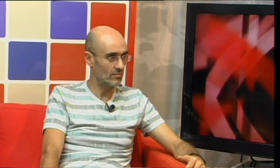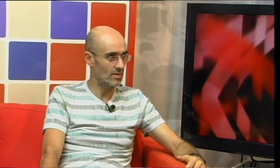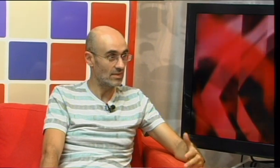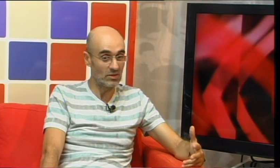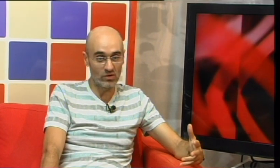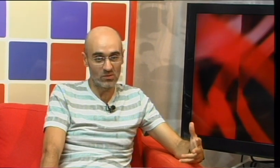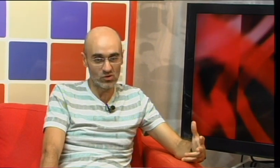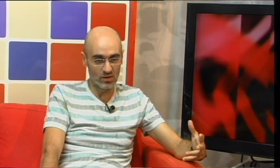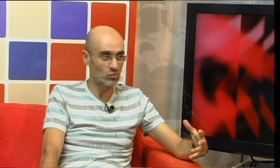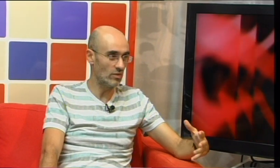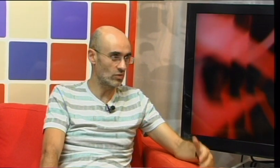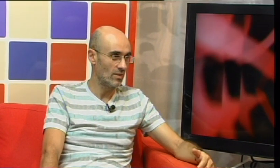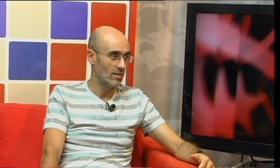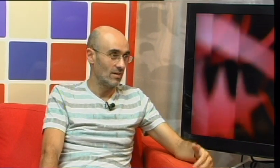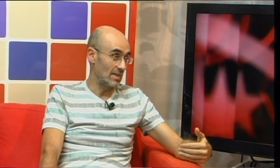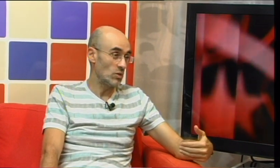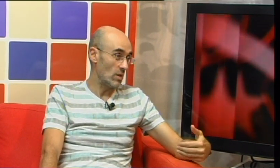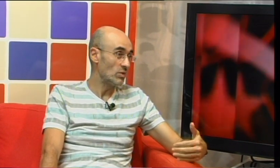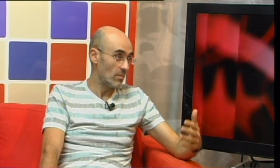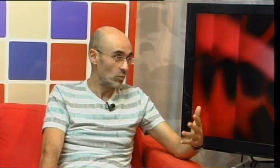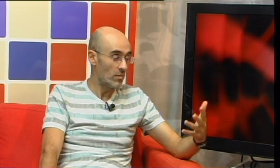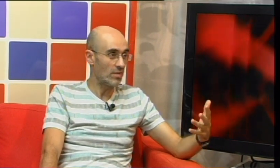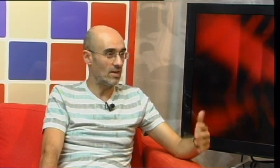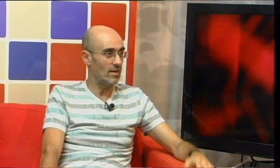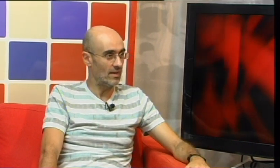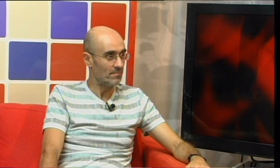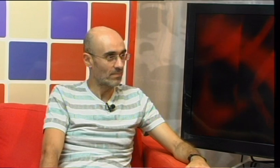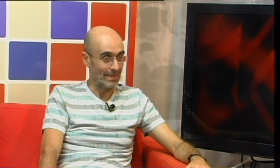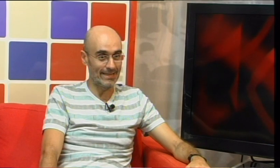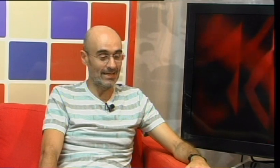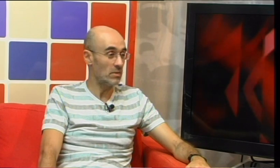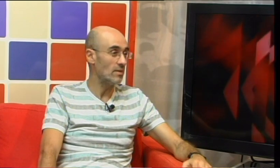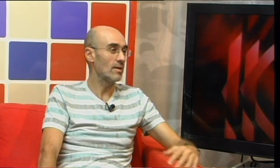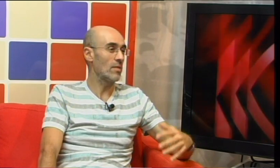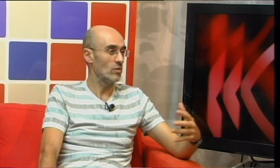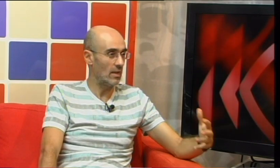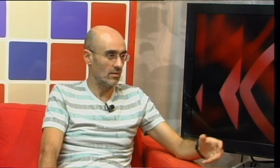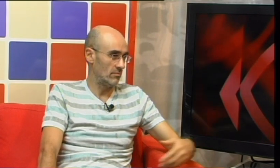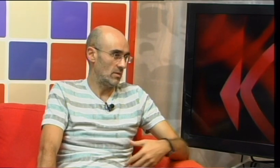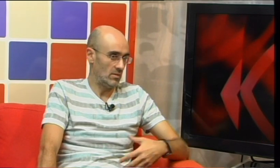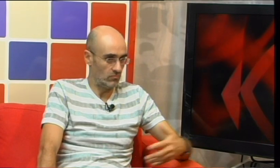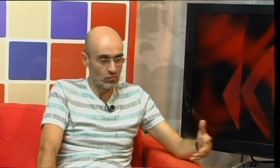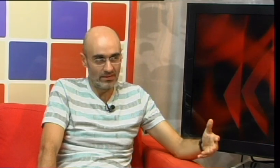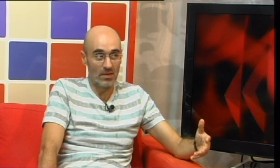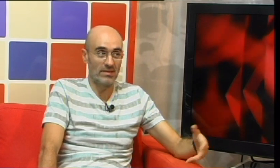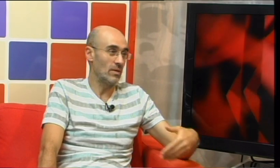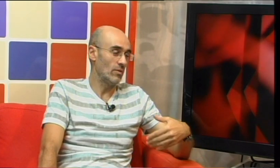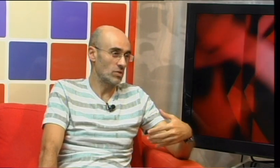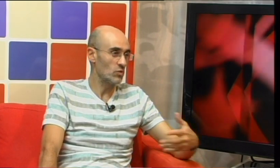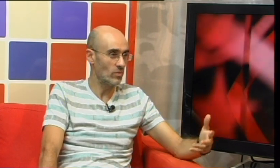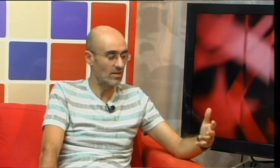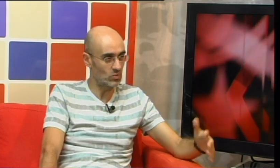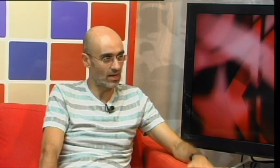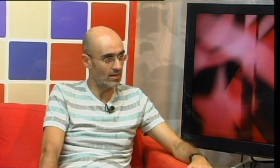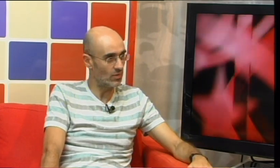en el sentido de que bueno eeuu que ha sido la última potencia a nivel internacional fundamentalmente a partir